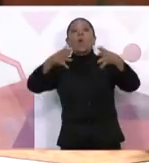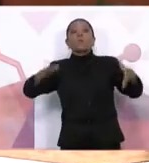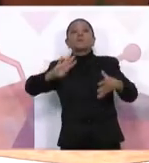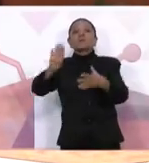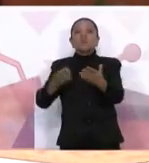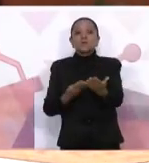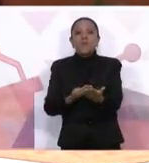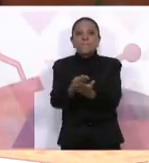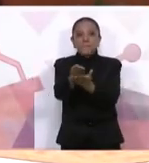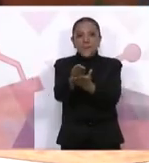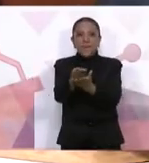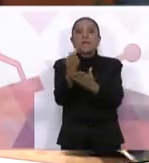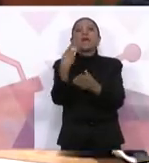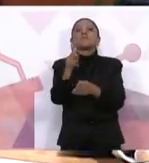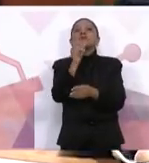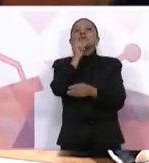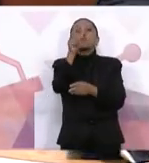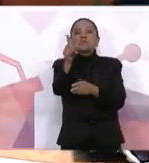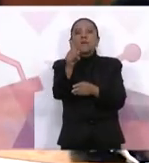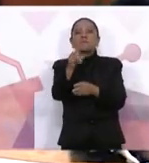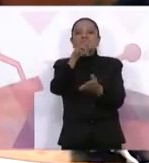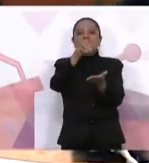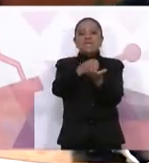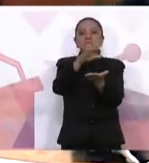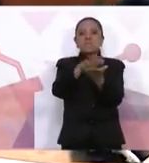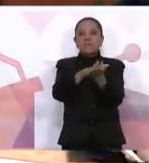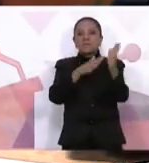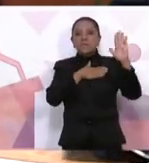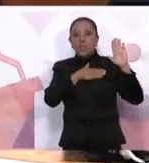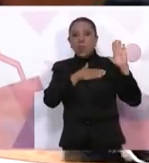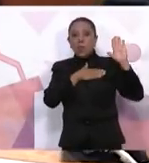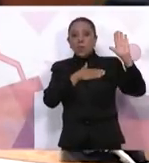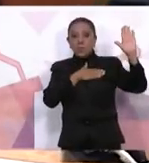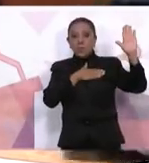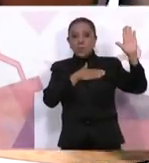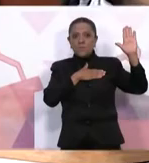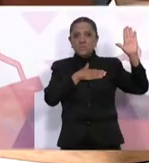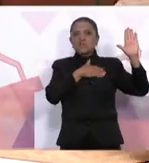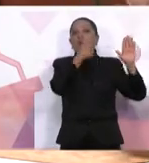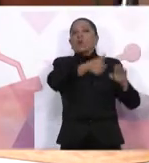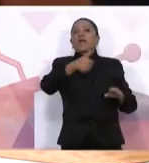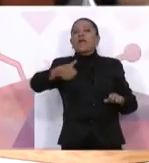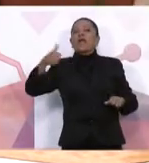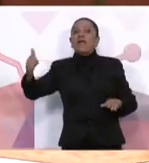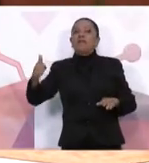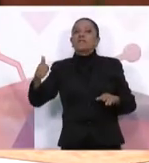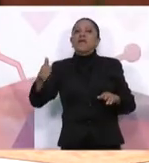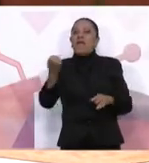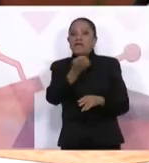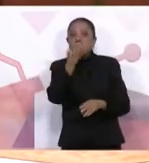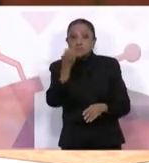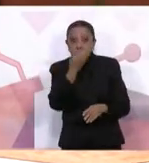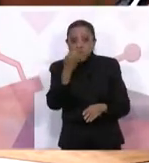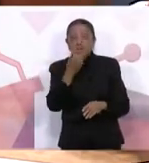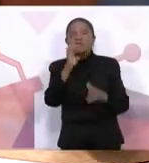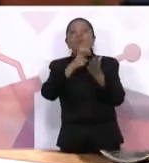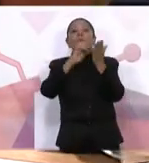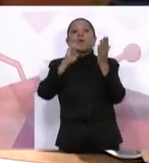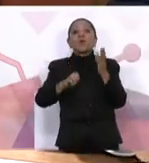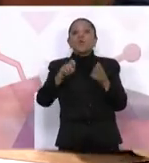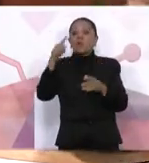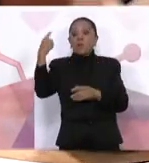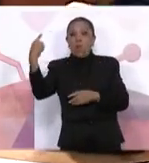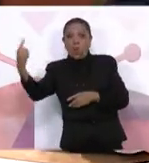al mismo tiempo se va a establecer un compromiso con los estudiantes aquellos estudiantes que alfabeticen 20 morelenses